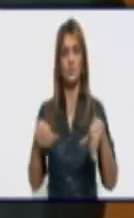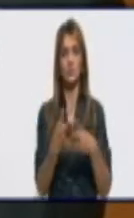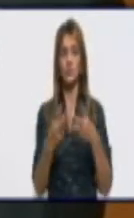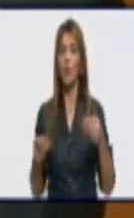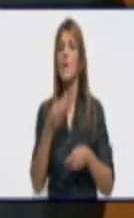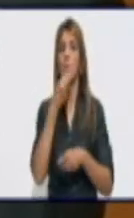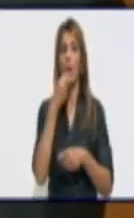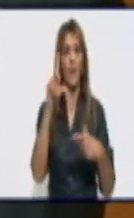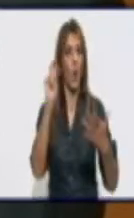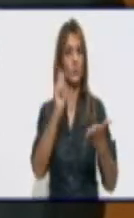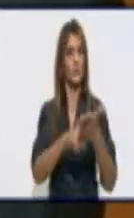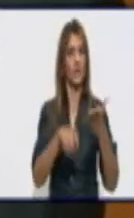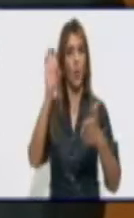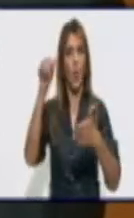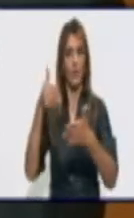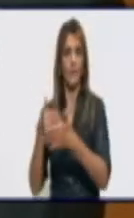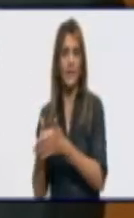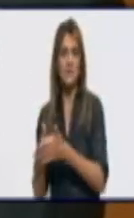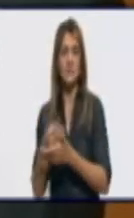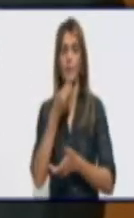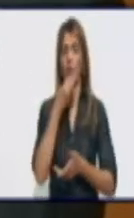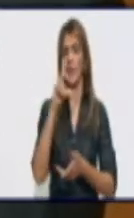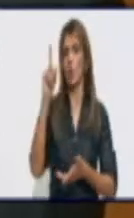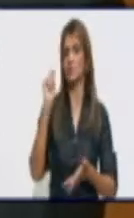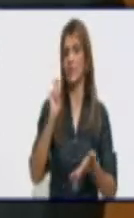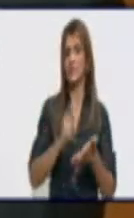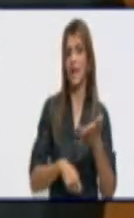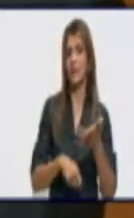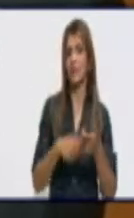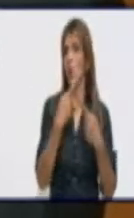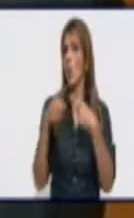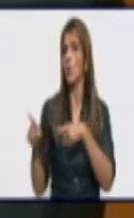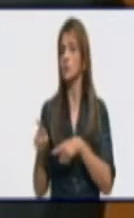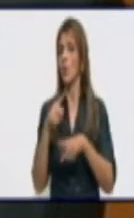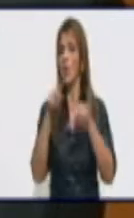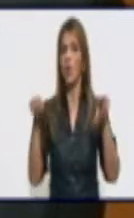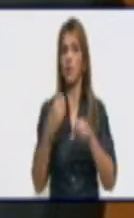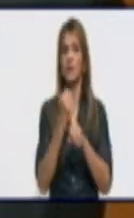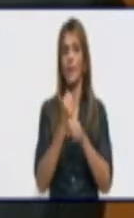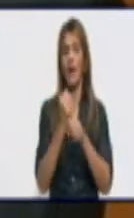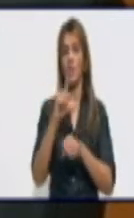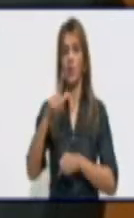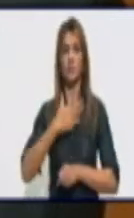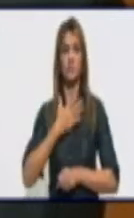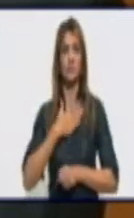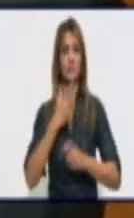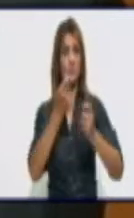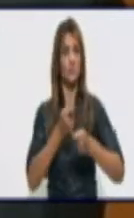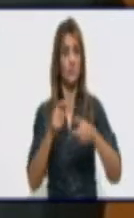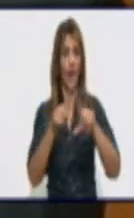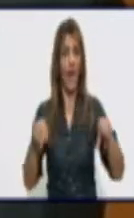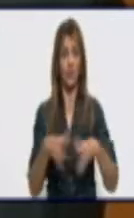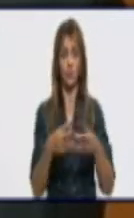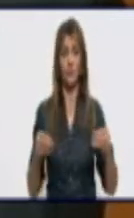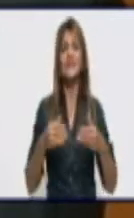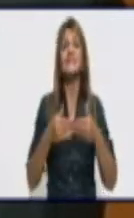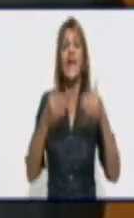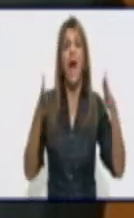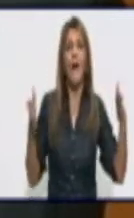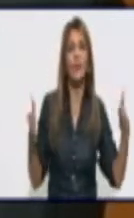una empresa, puede contratar con el consumo social, puede contratar con la industria. Se abre la posibilidad de que usted contrate